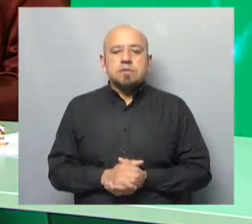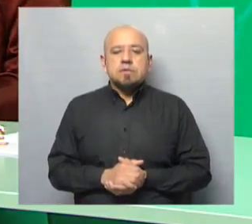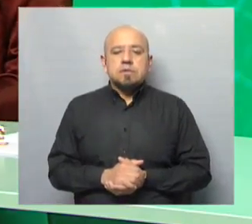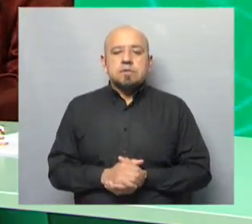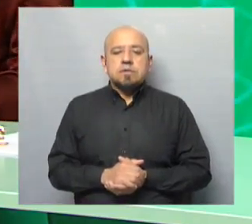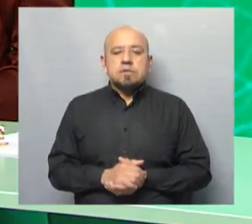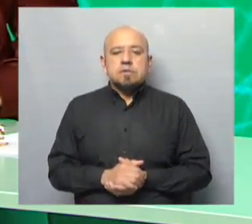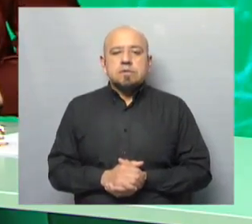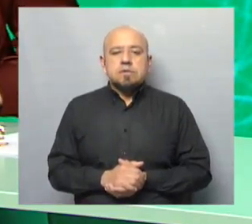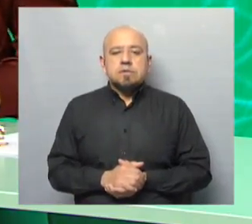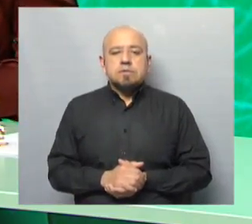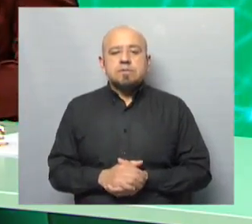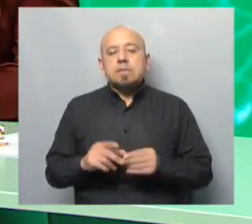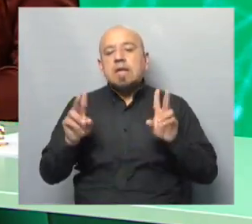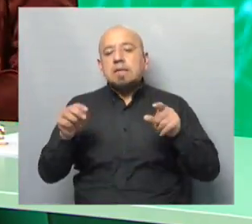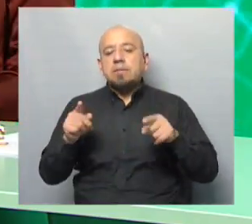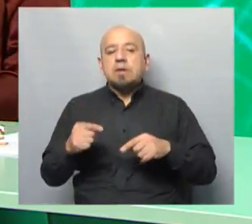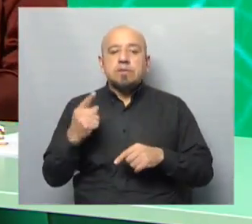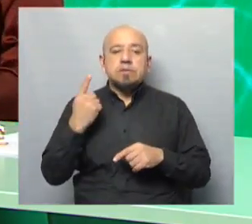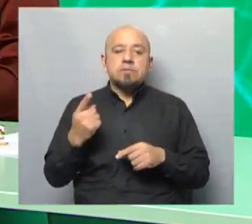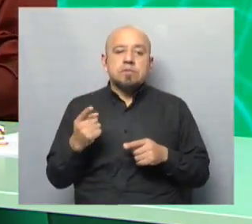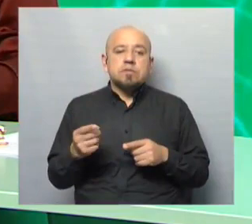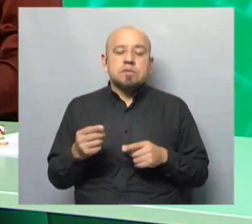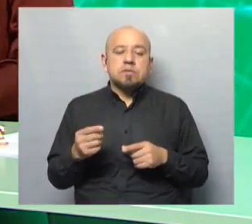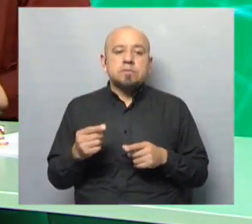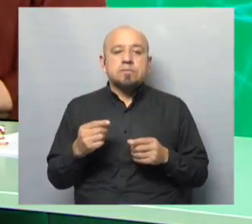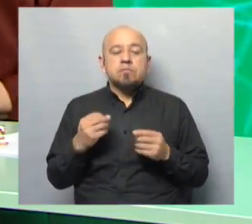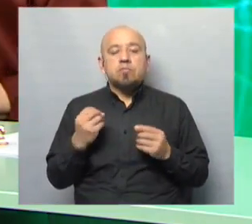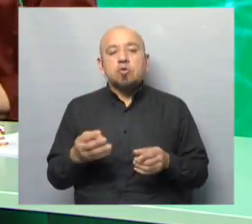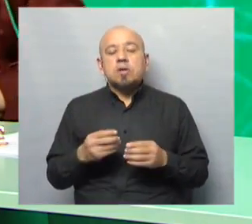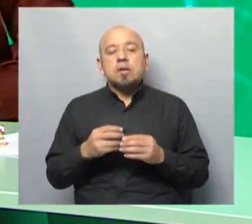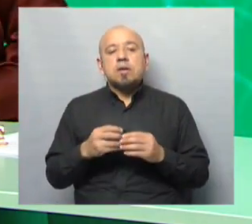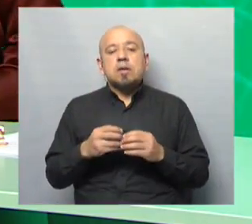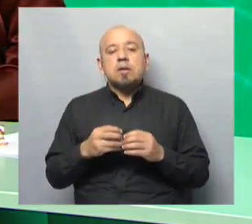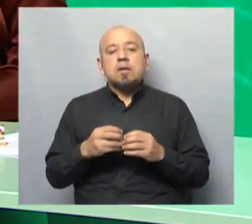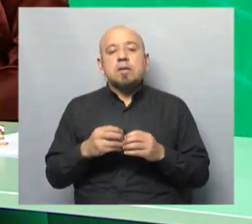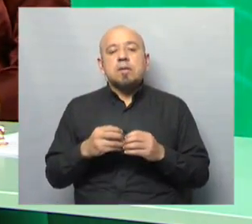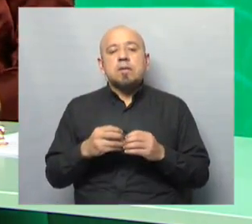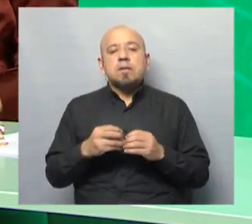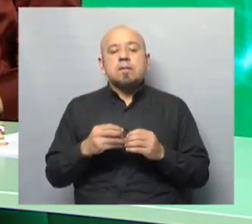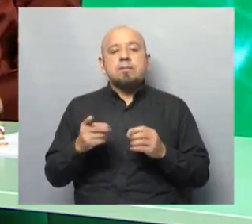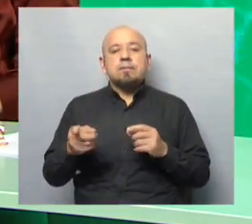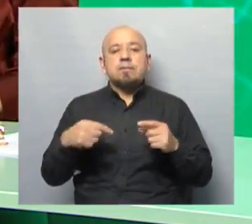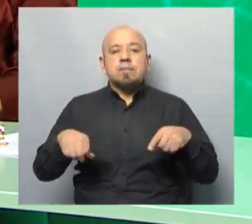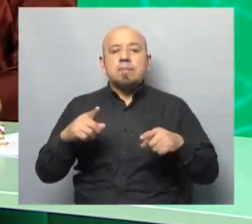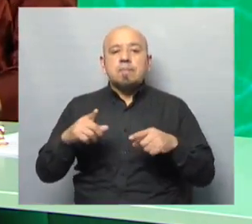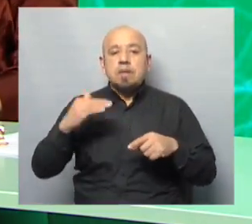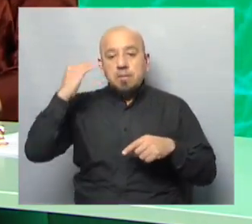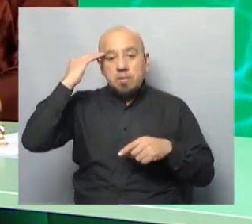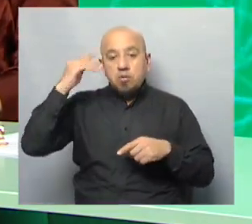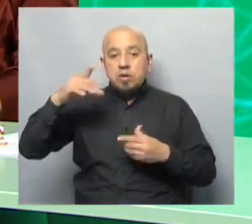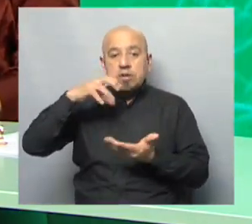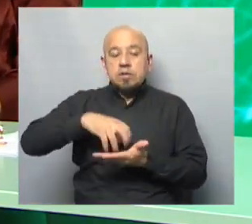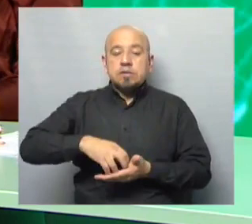martín el tema de portada sí sí es cierto porque se constató un acto vandálico contra el memorial a los